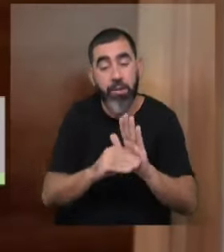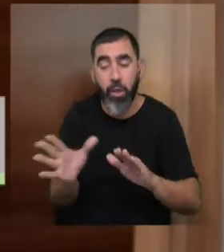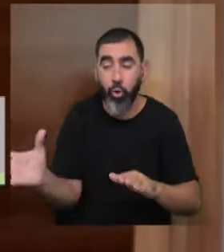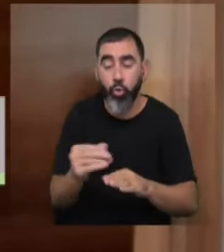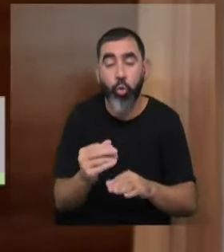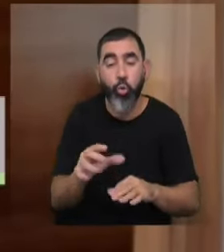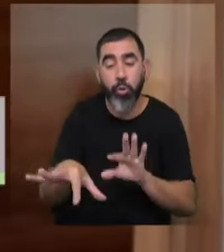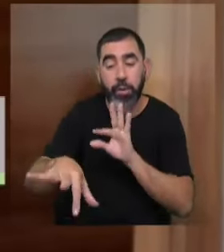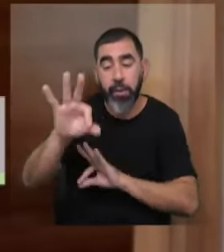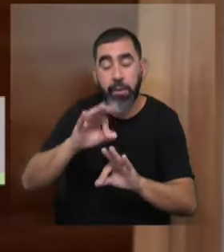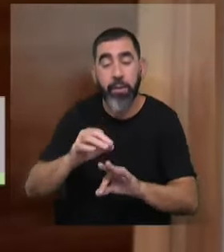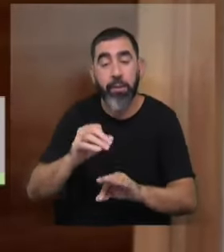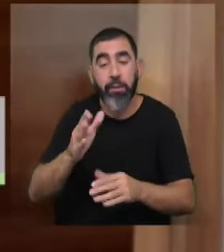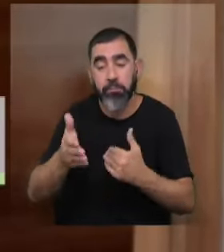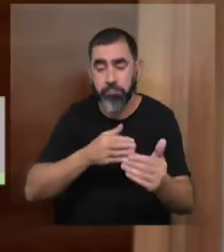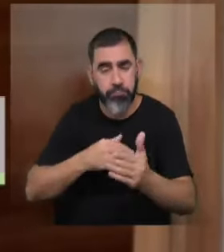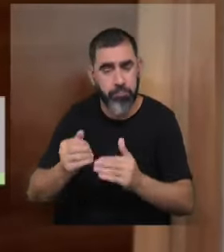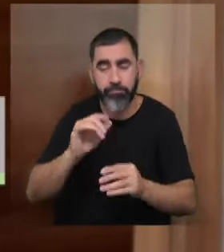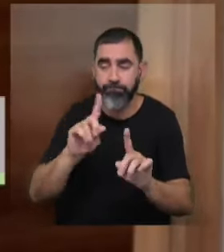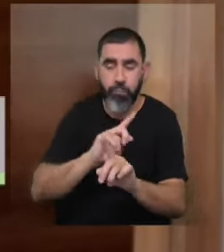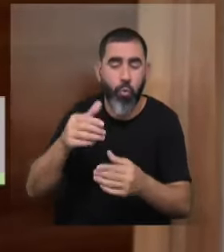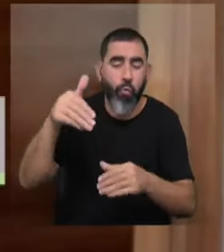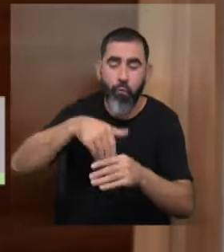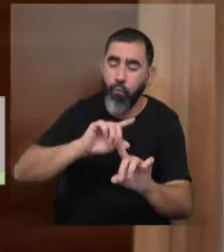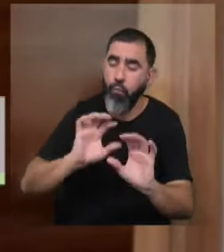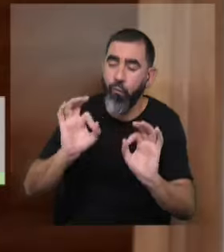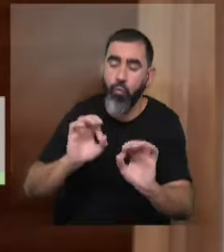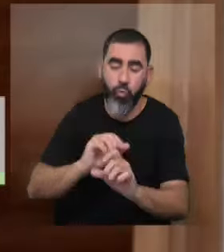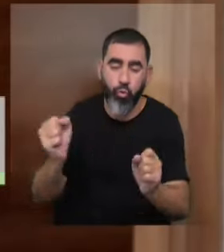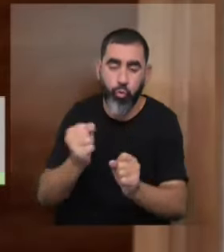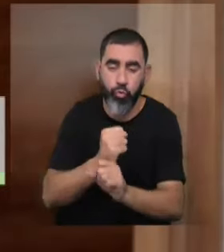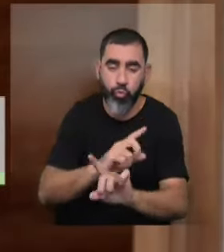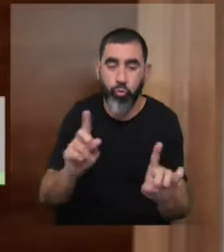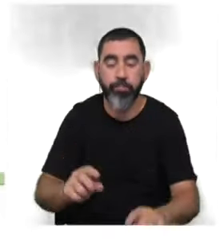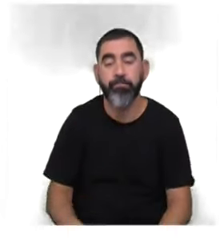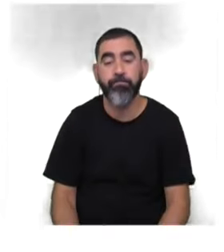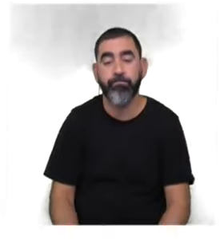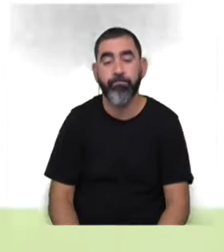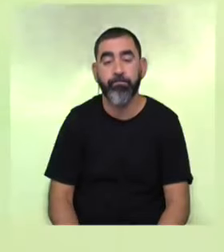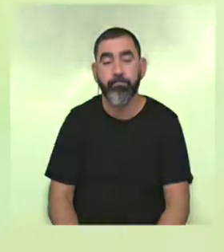los cargos electivos, aunque no estarían los votos para su aprobación.